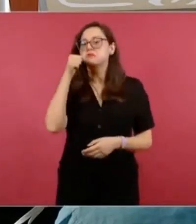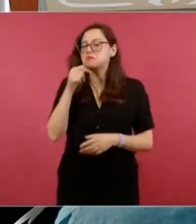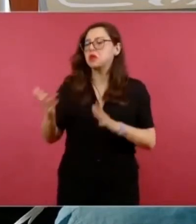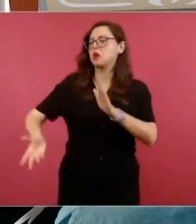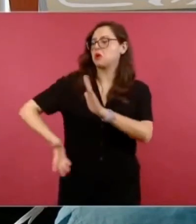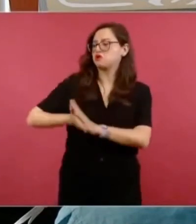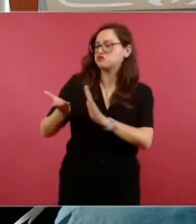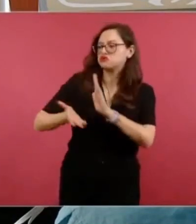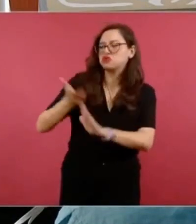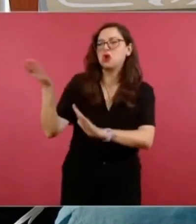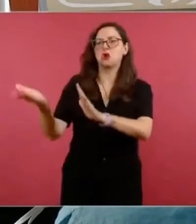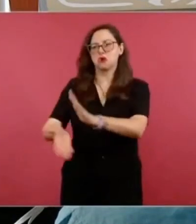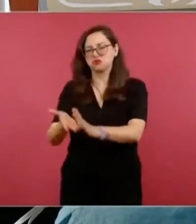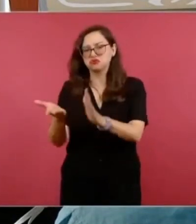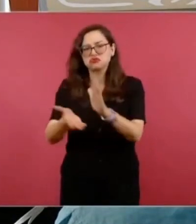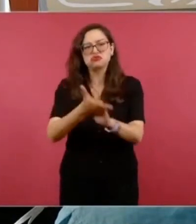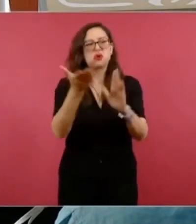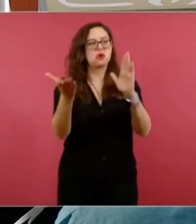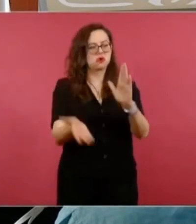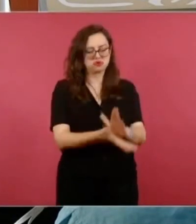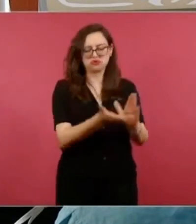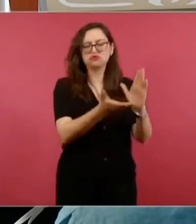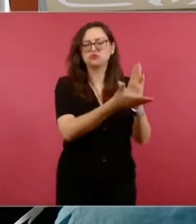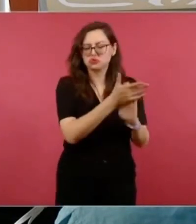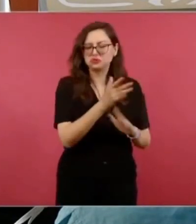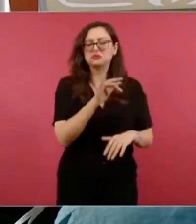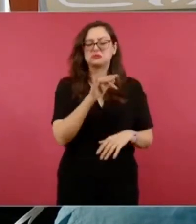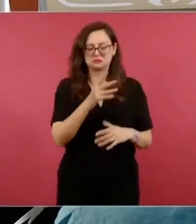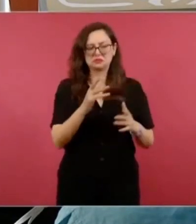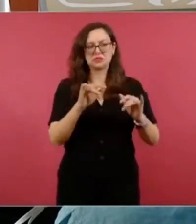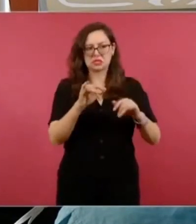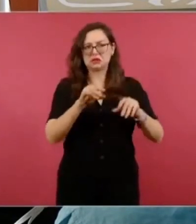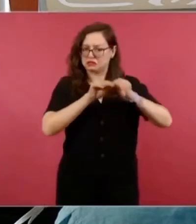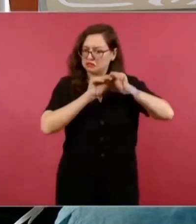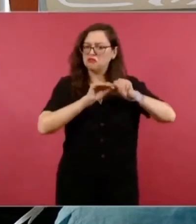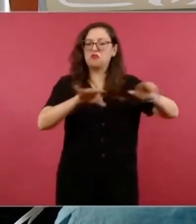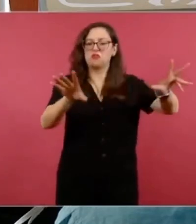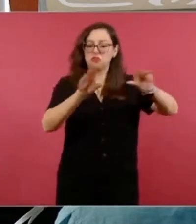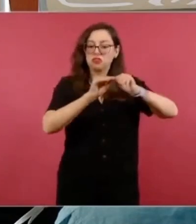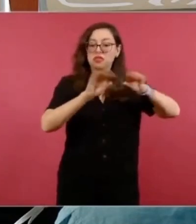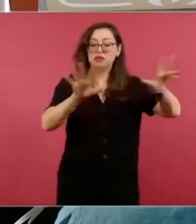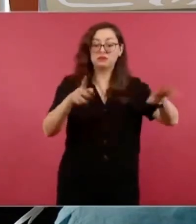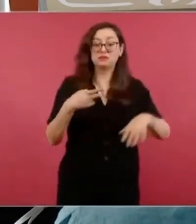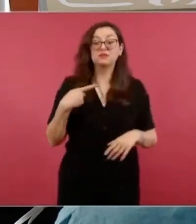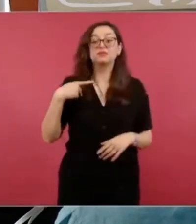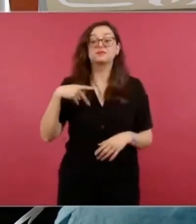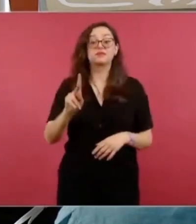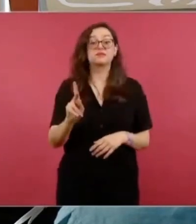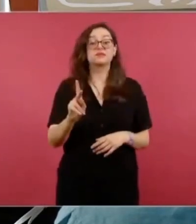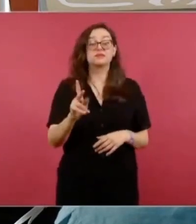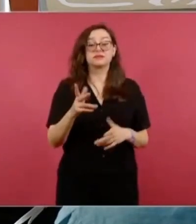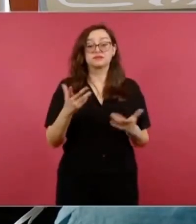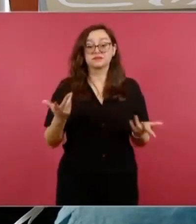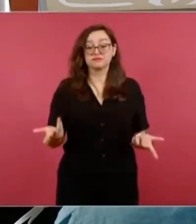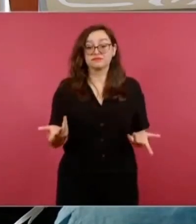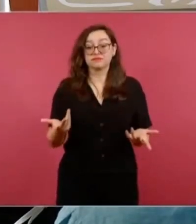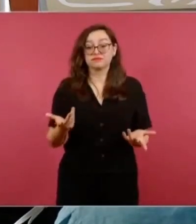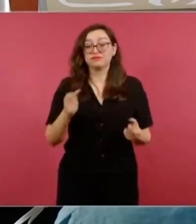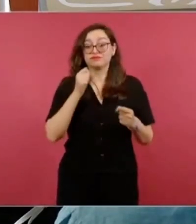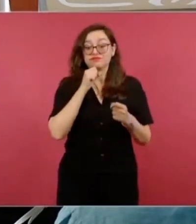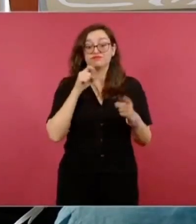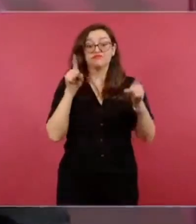lo que tiene que ver con el sector energético, nunca. Bueno, llevaba más de 40 años sin construir